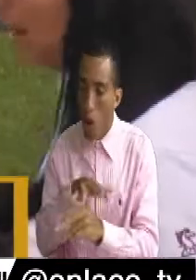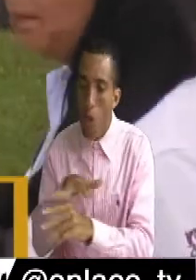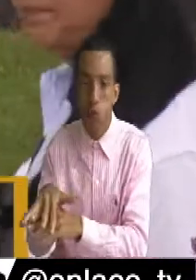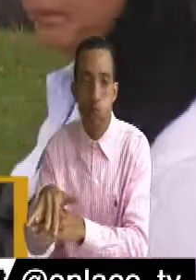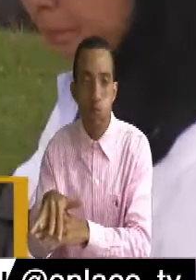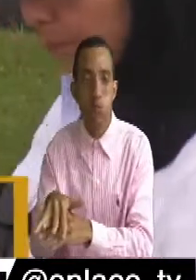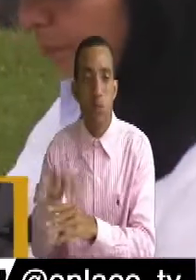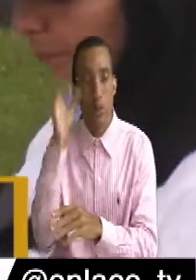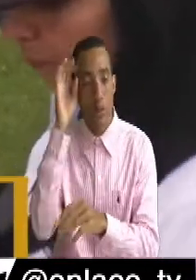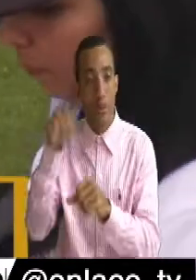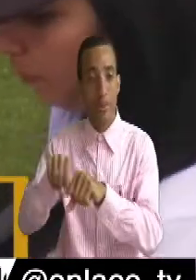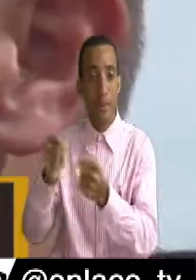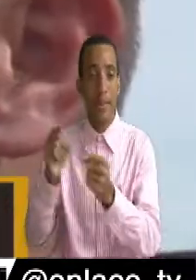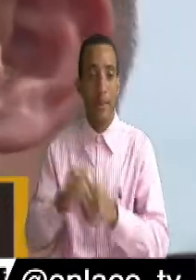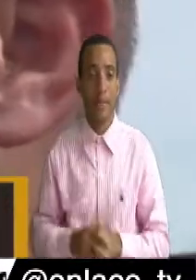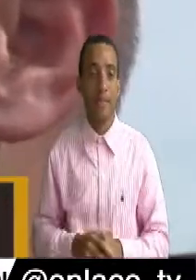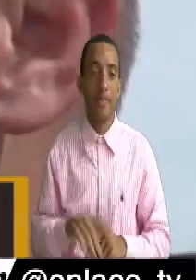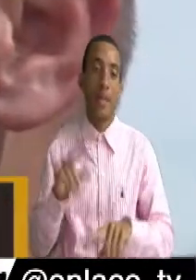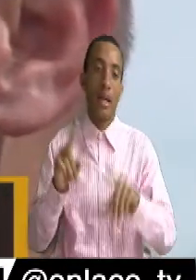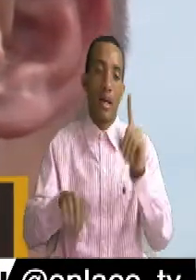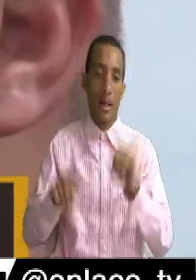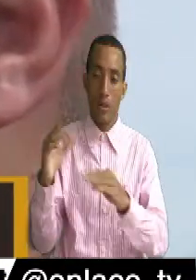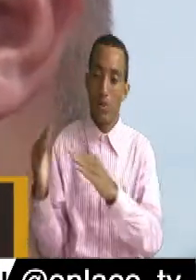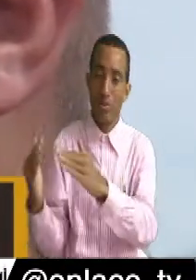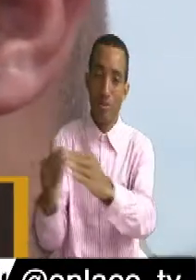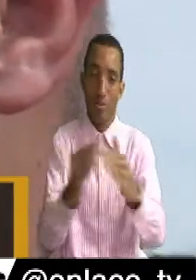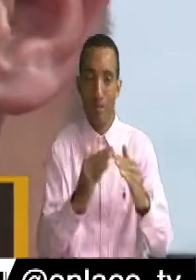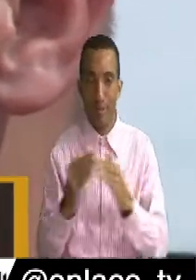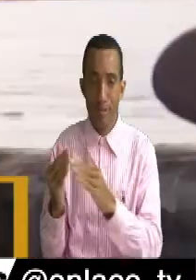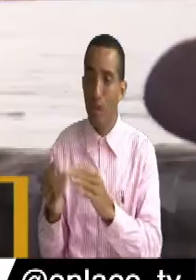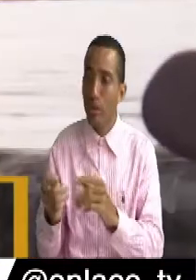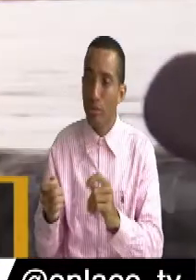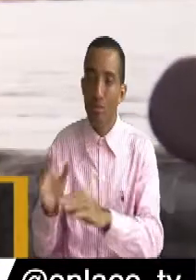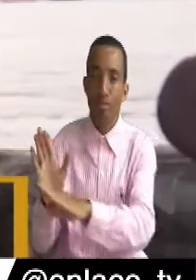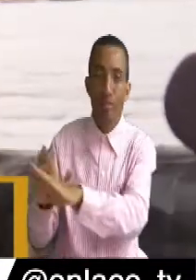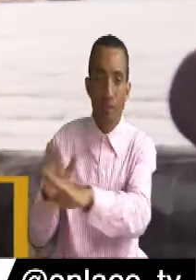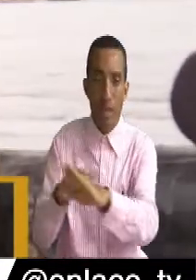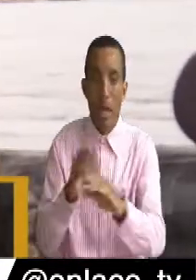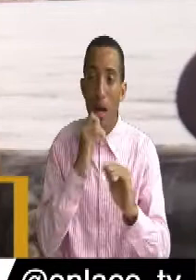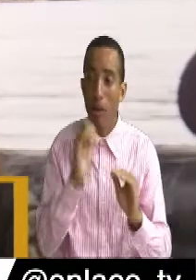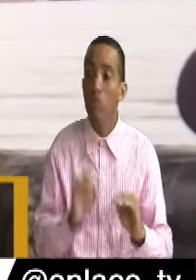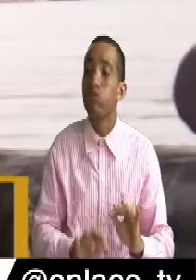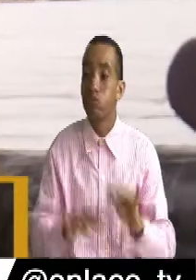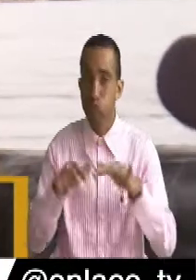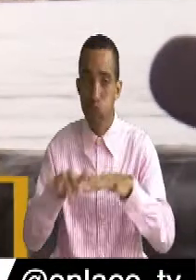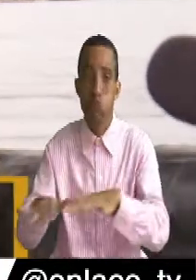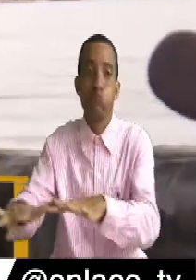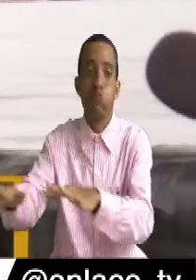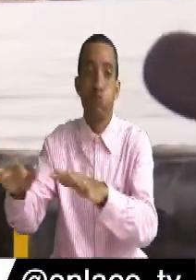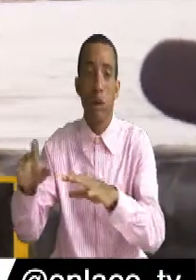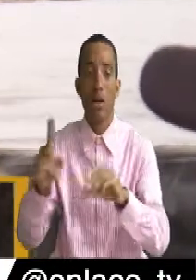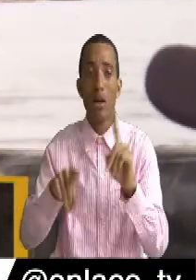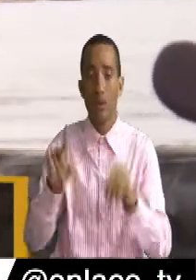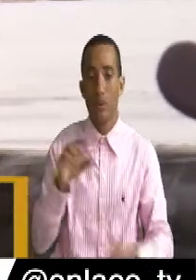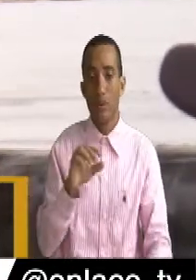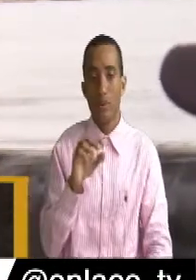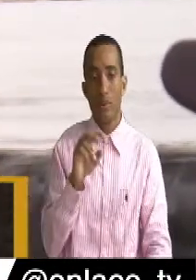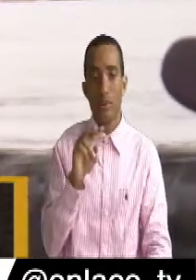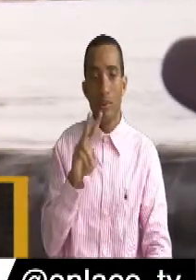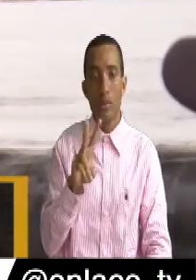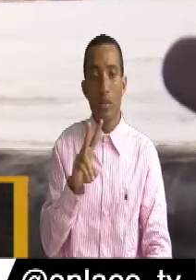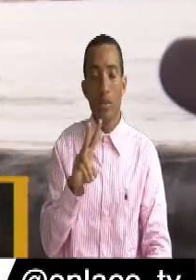poblaciones ribereñas, como lo asegura el oficial, ya están abnegadas. Ahora mismo tenemos alertas en Buenavista,